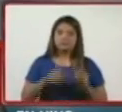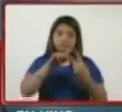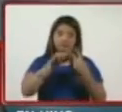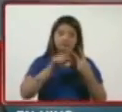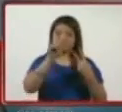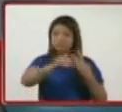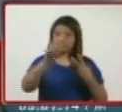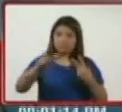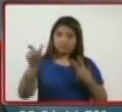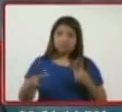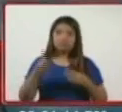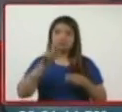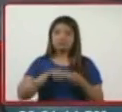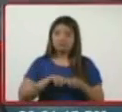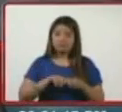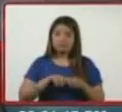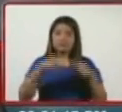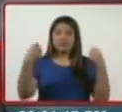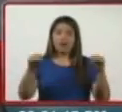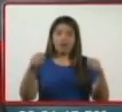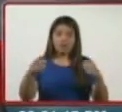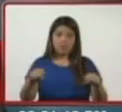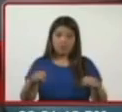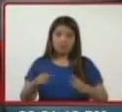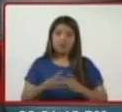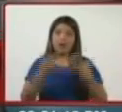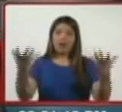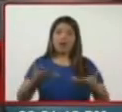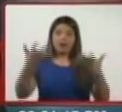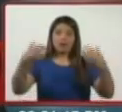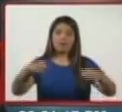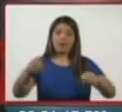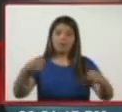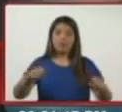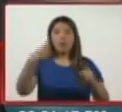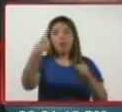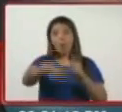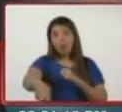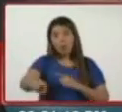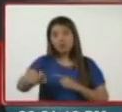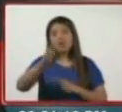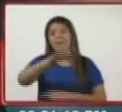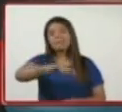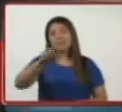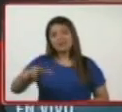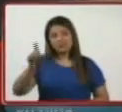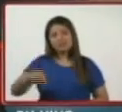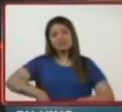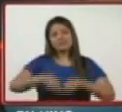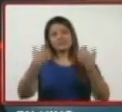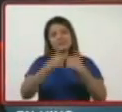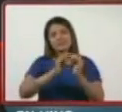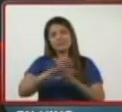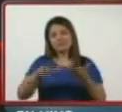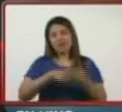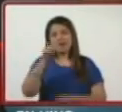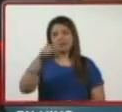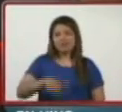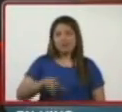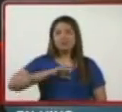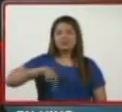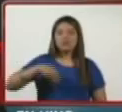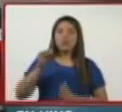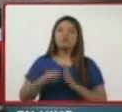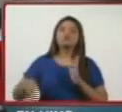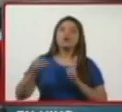están implicadas en la moto, en la quema de la moto, y el resto fueron las personas que estaban violentas, que están acá. Nosotros nuevamente